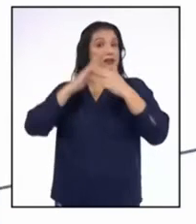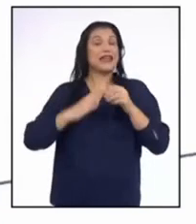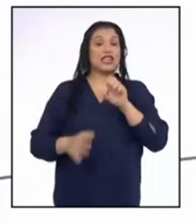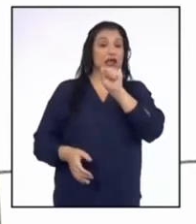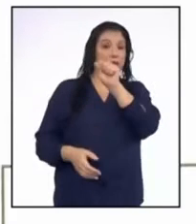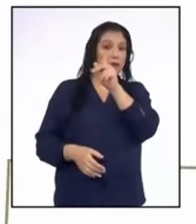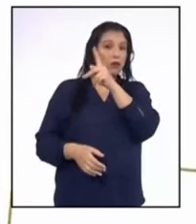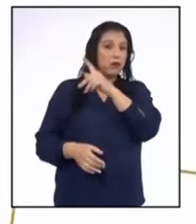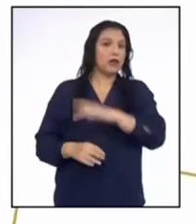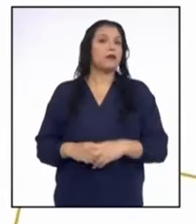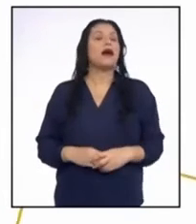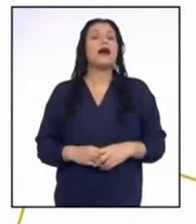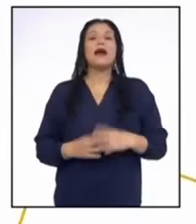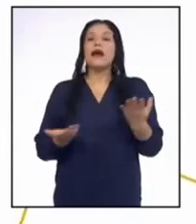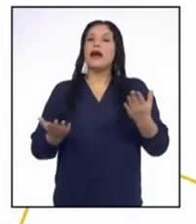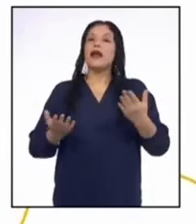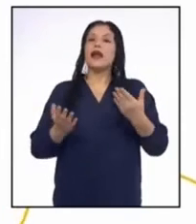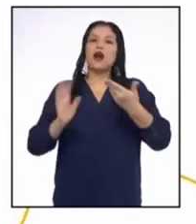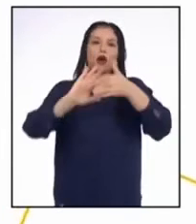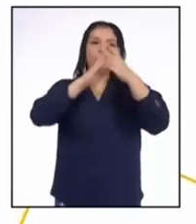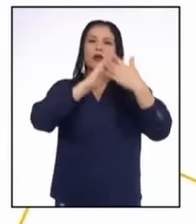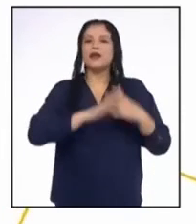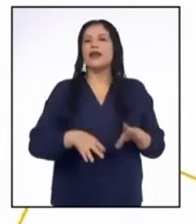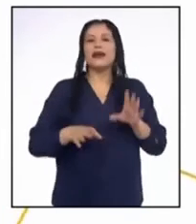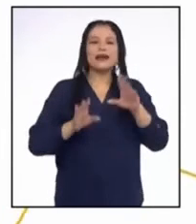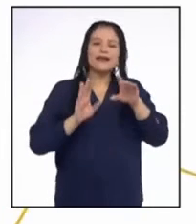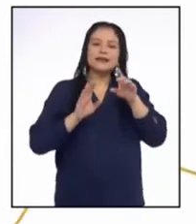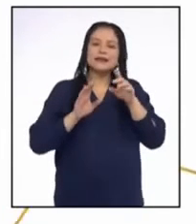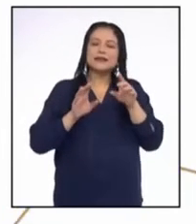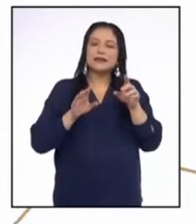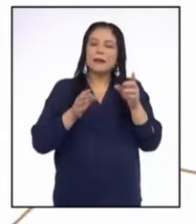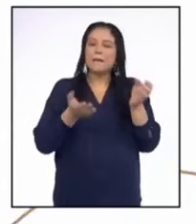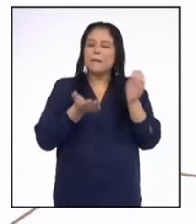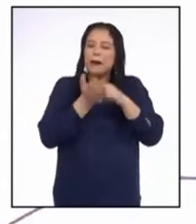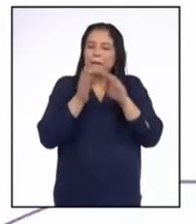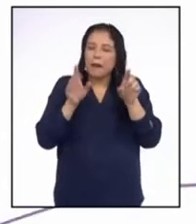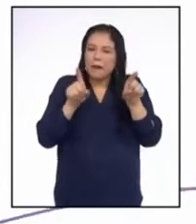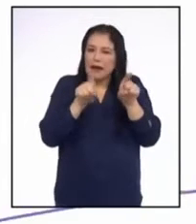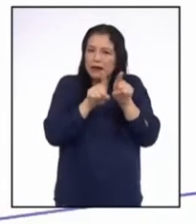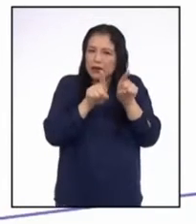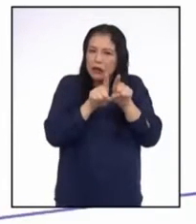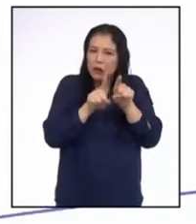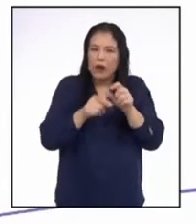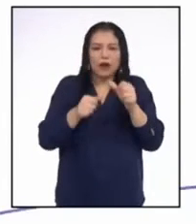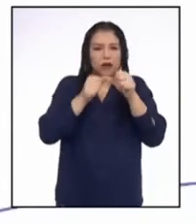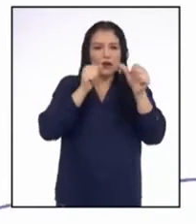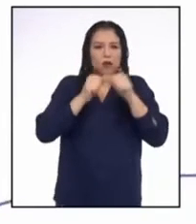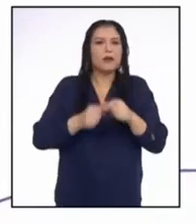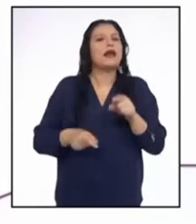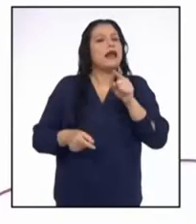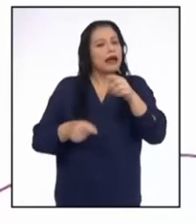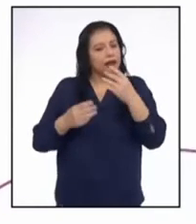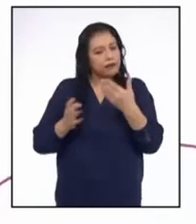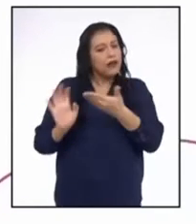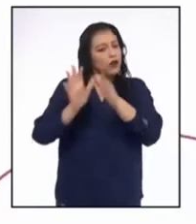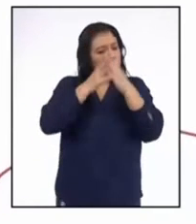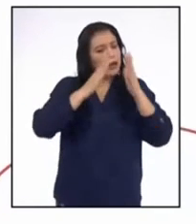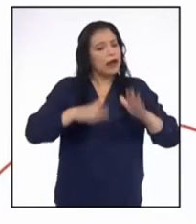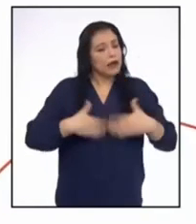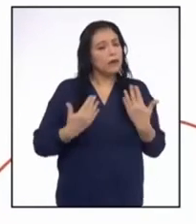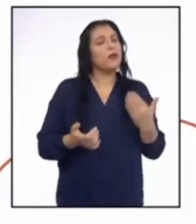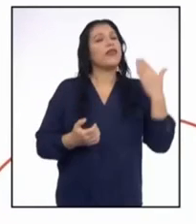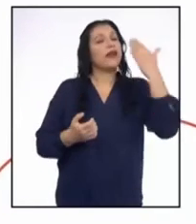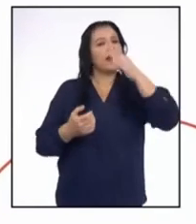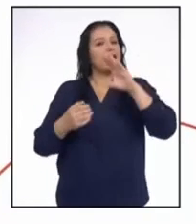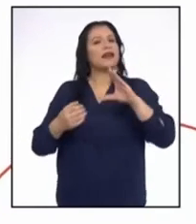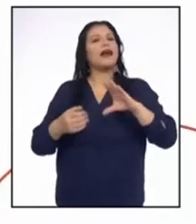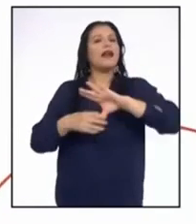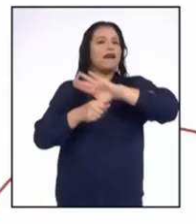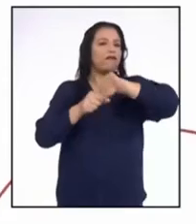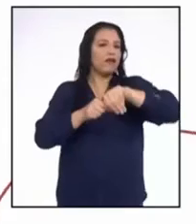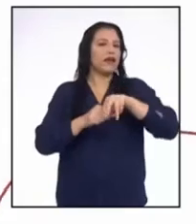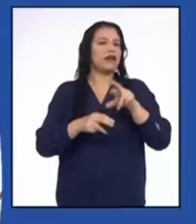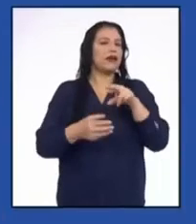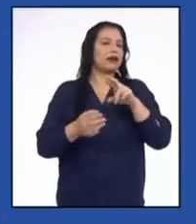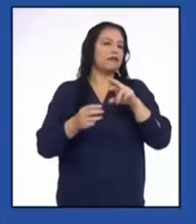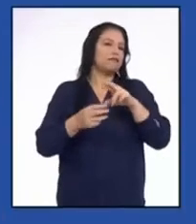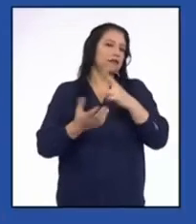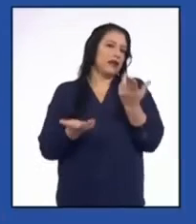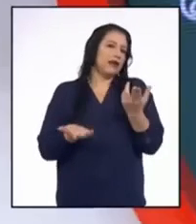Shipibo-Conibo, es la comunidad menos heterogénea. Es la comunidad que tiene las condiciones para ir a la feria regional.